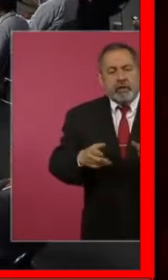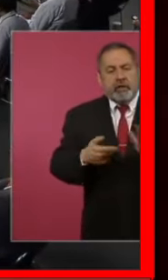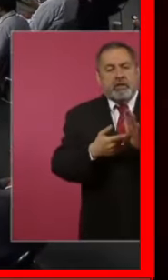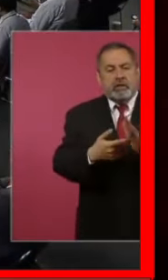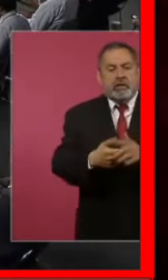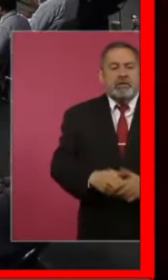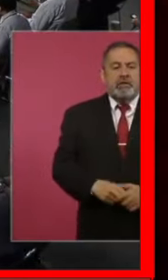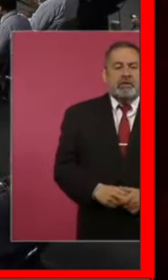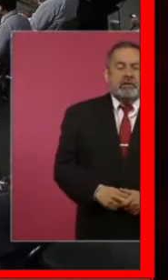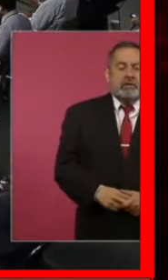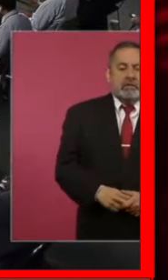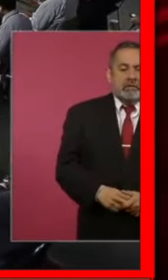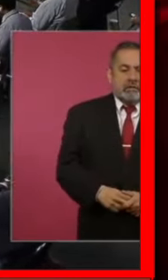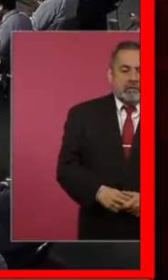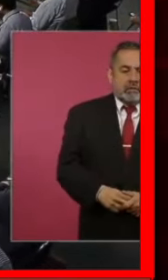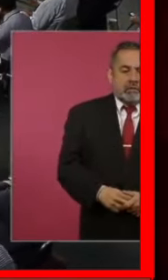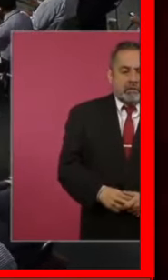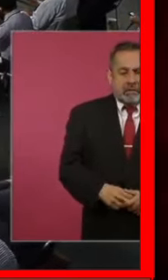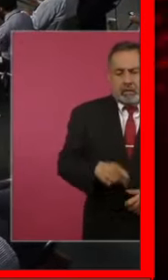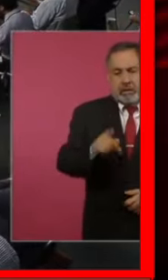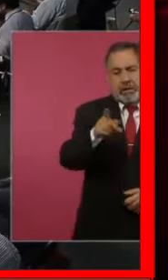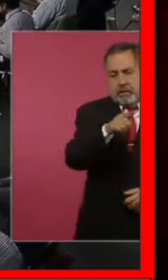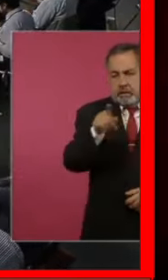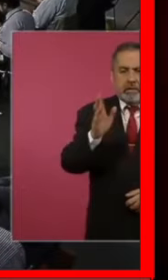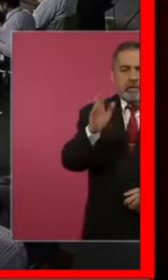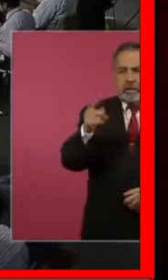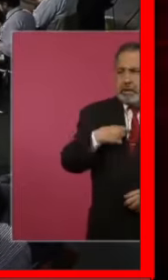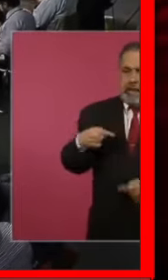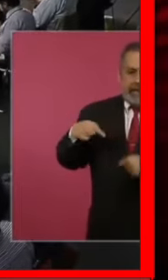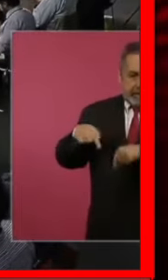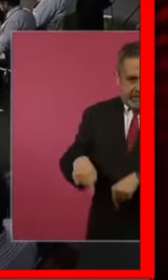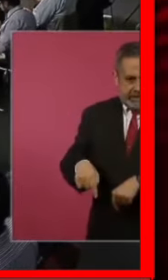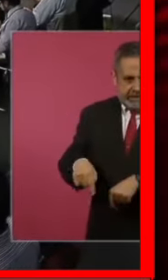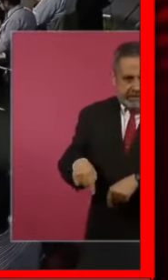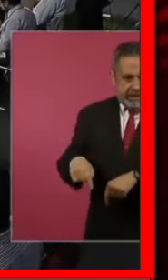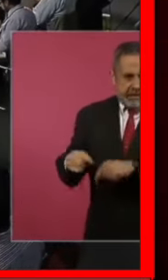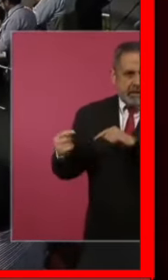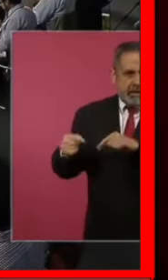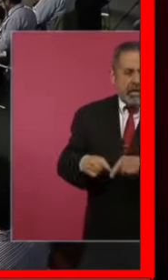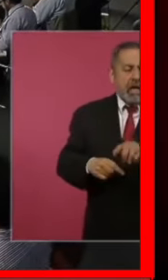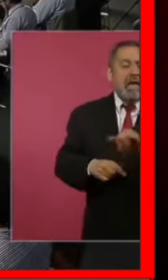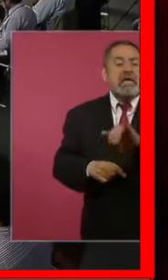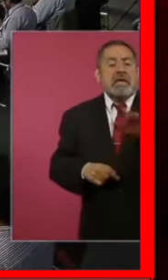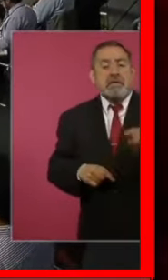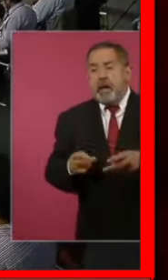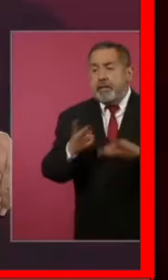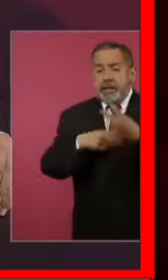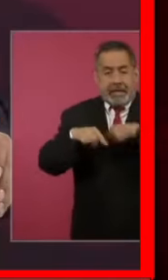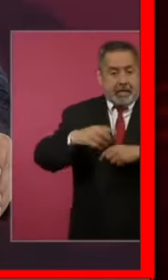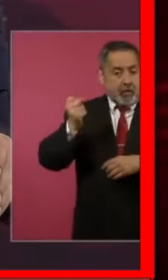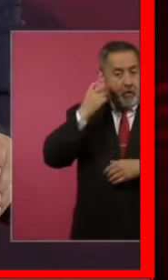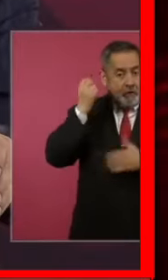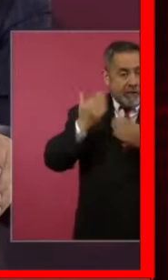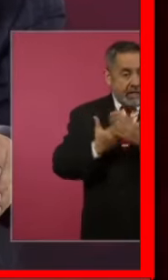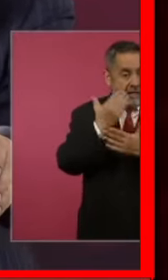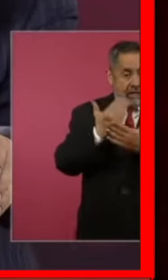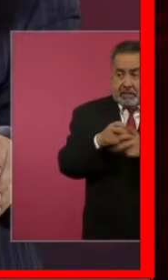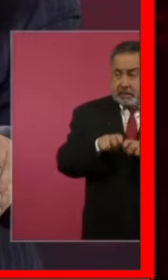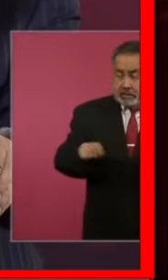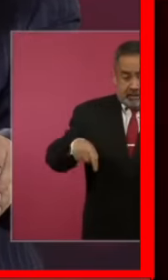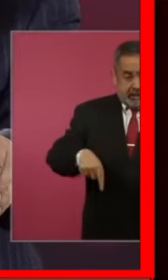Bueno ya los diplomáticos están acá sí sí ya están acá pero si los va a traer a la mañanera dices a